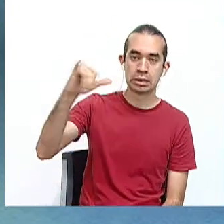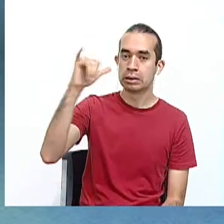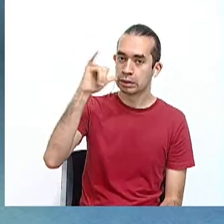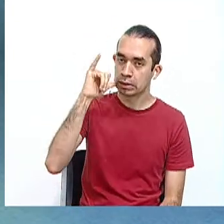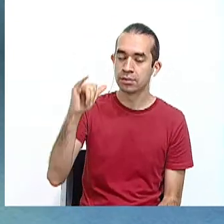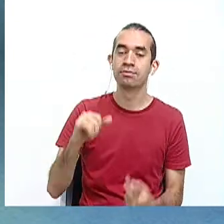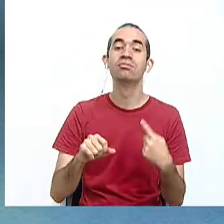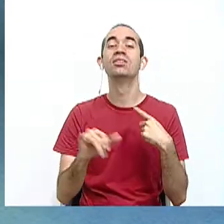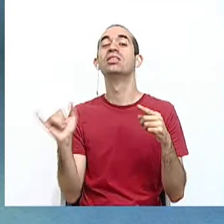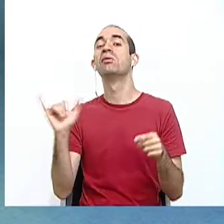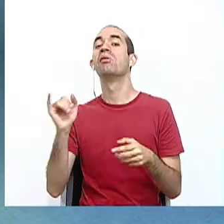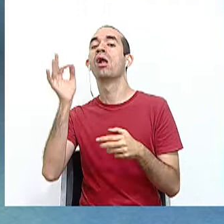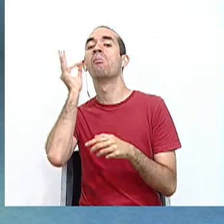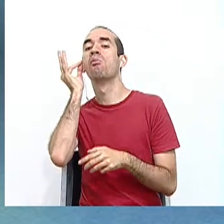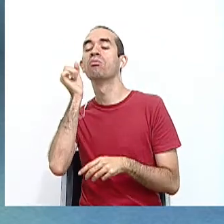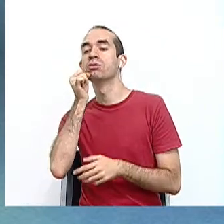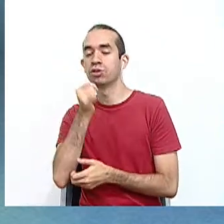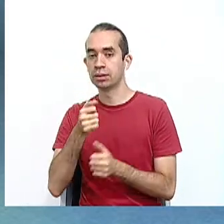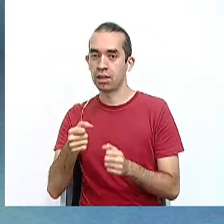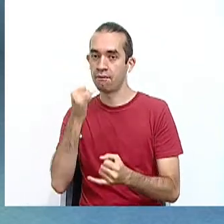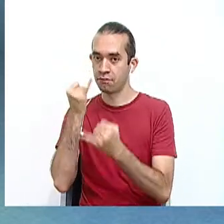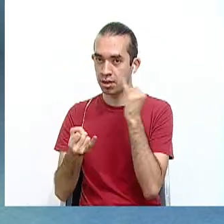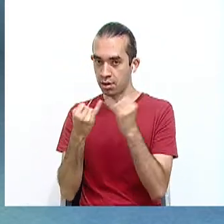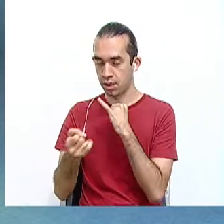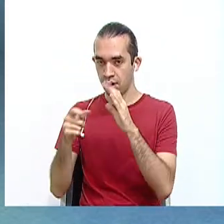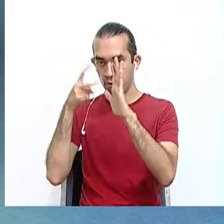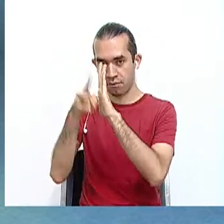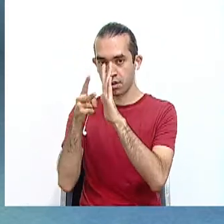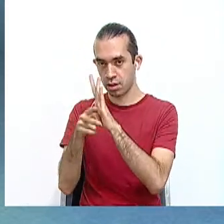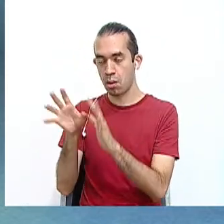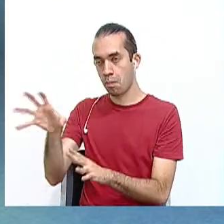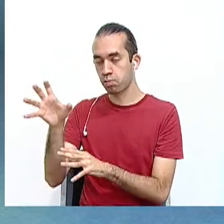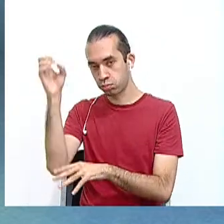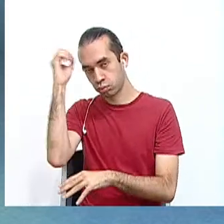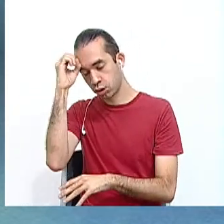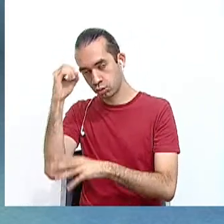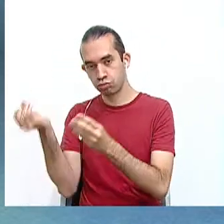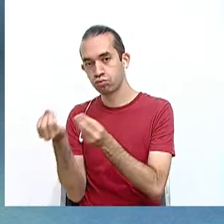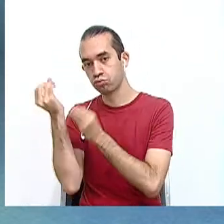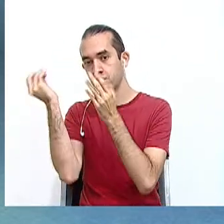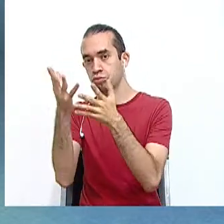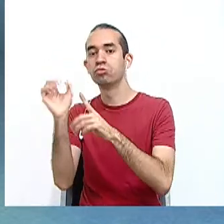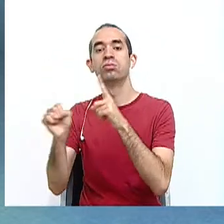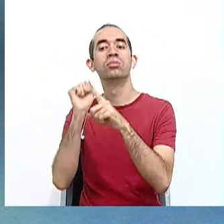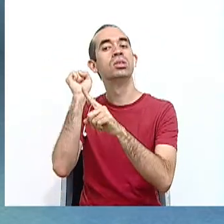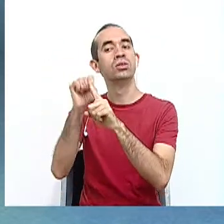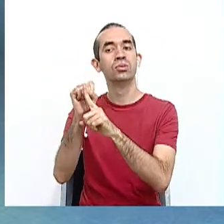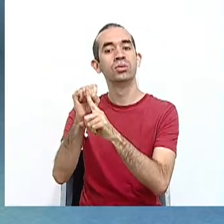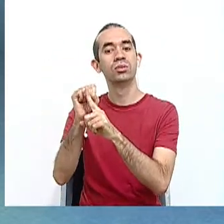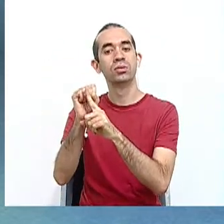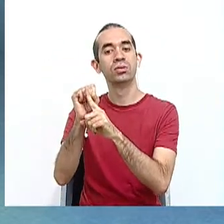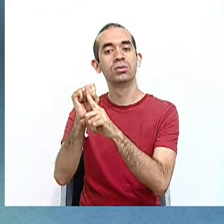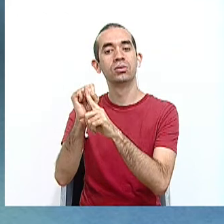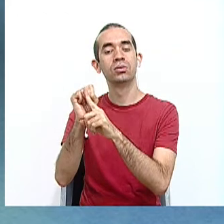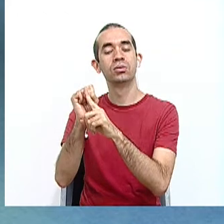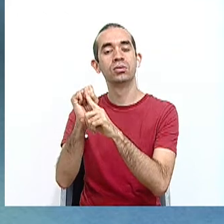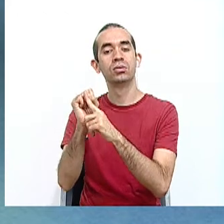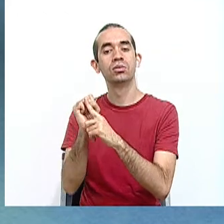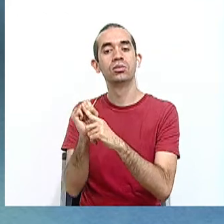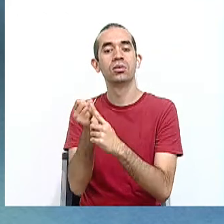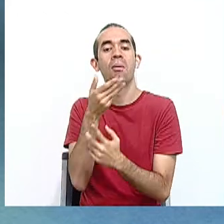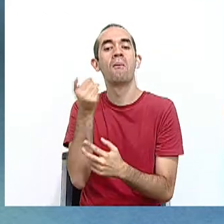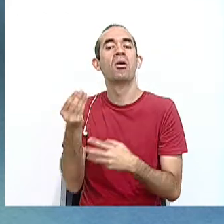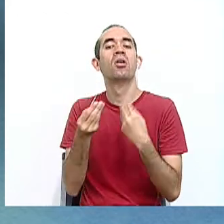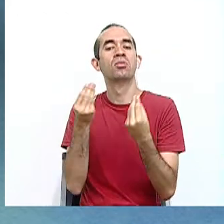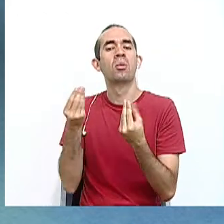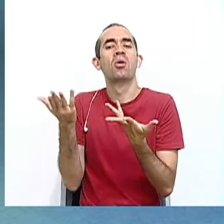además ella da una valoración al final del video, da su apreciación sobre esta situación y lo mejor que podemos